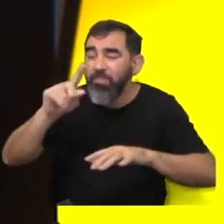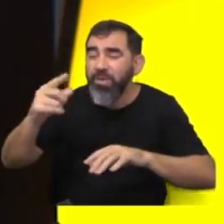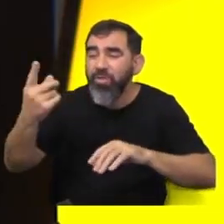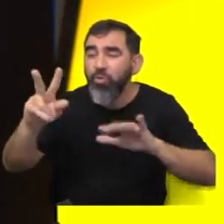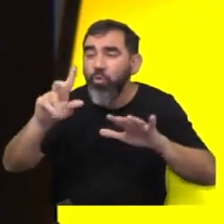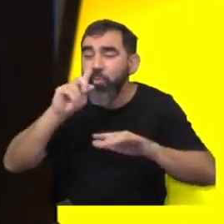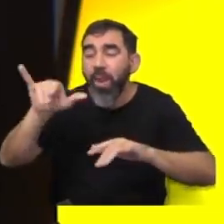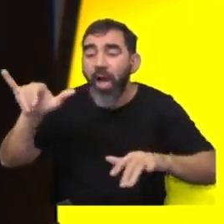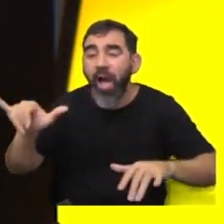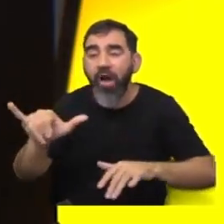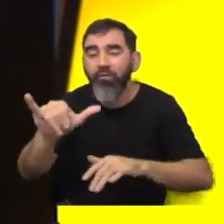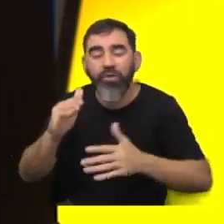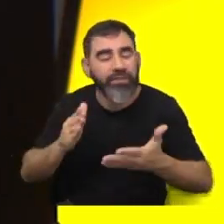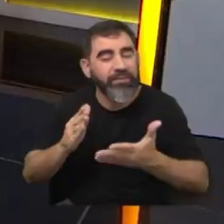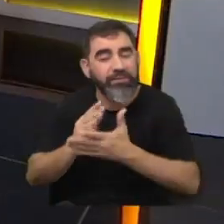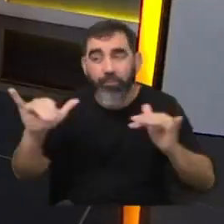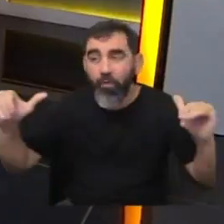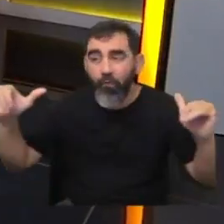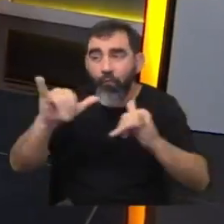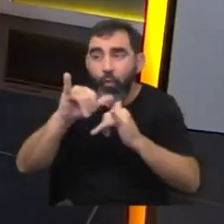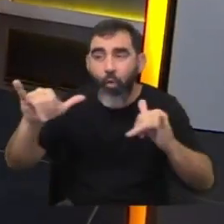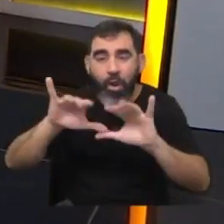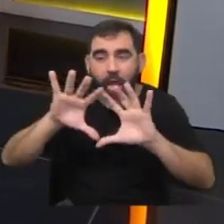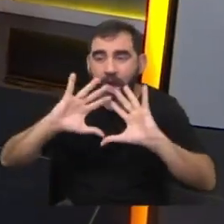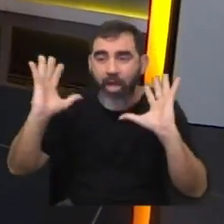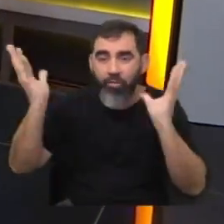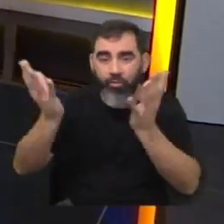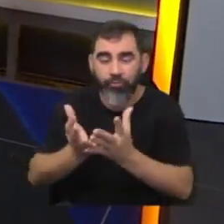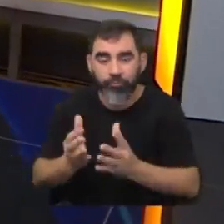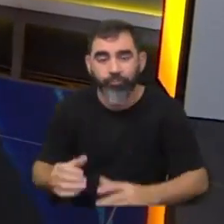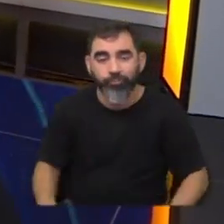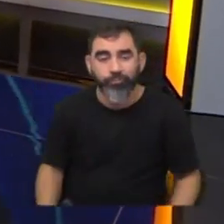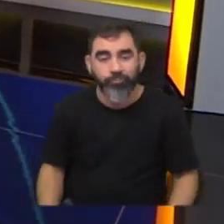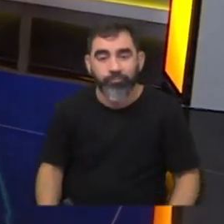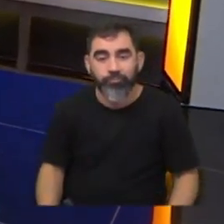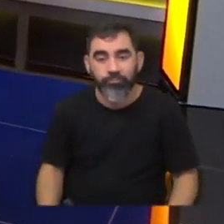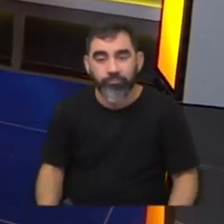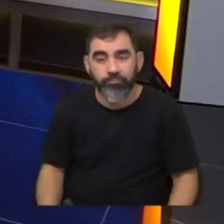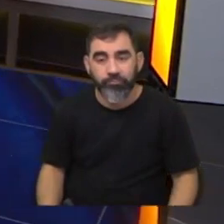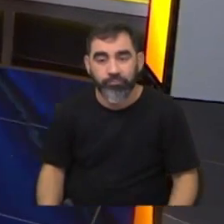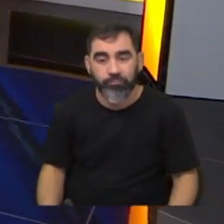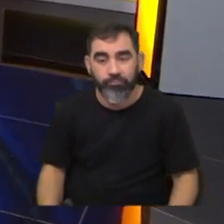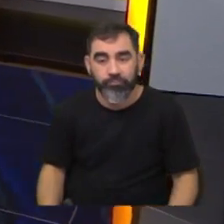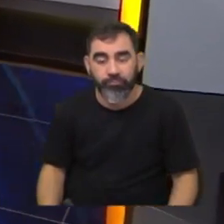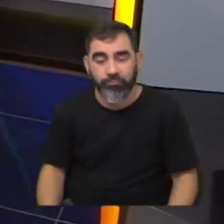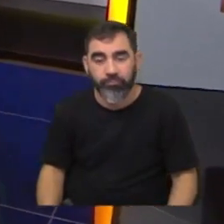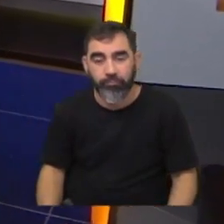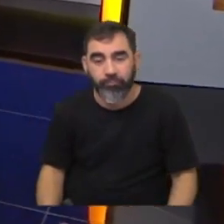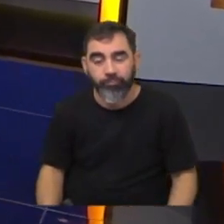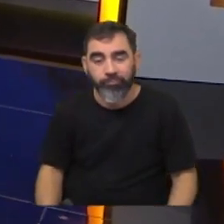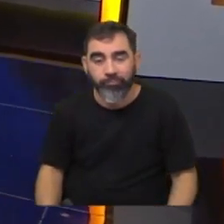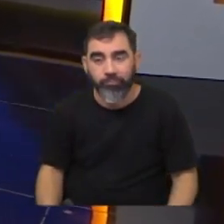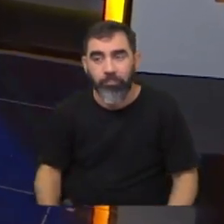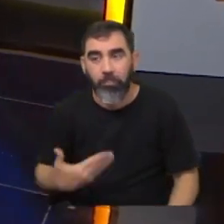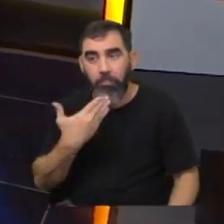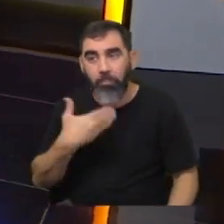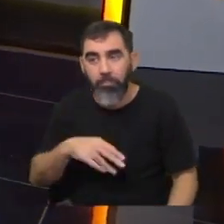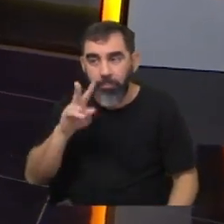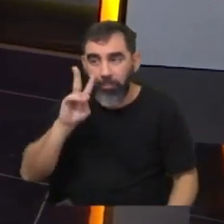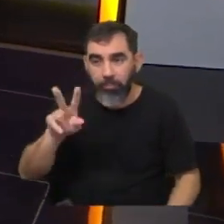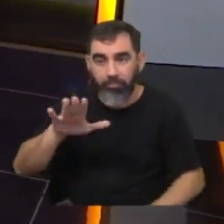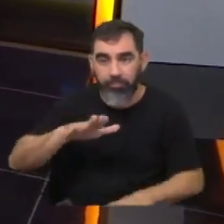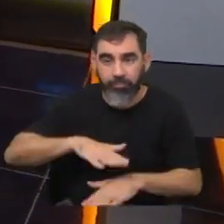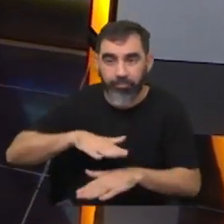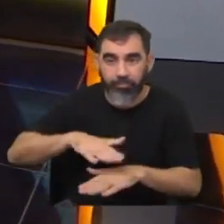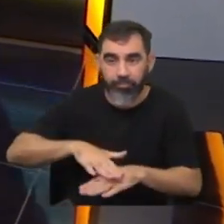18.000 aviones siempre, ¿no? O sea, ese es un, me da ese dato, no lo tenía. Sí. Digo, es una cosa que impacta cuando uno lo ve